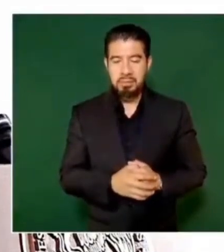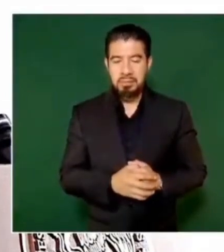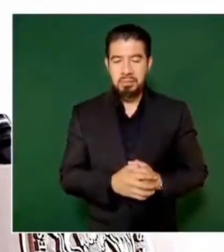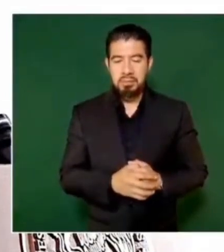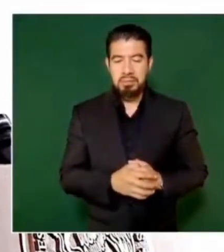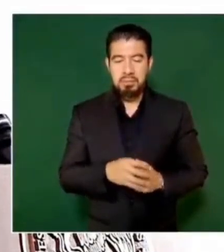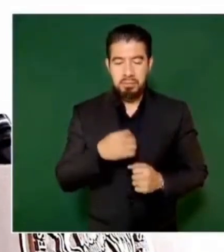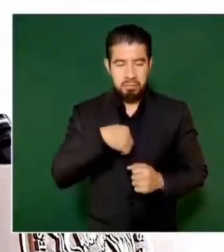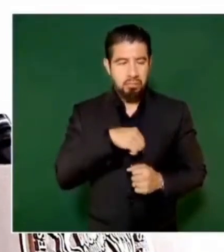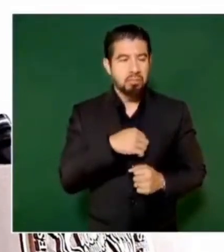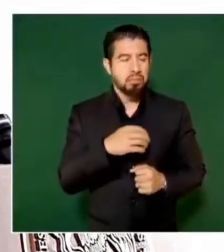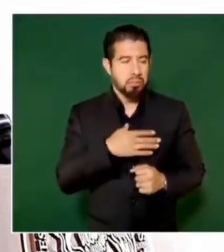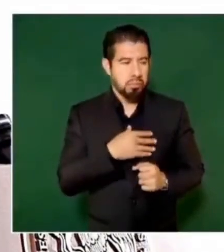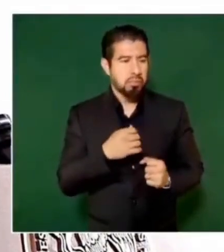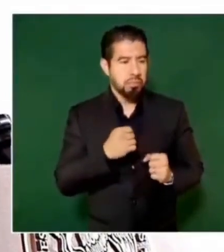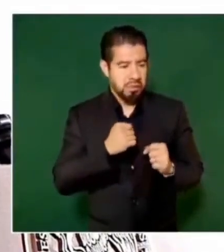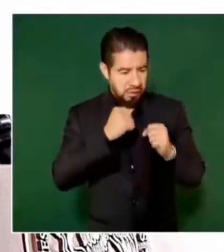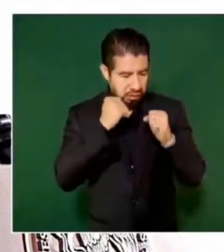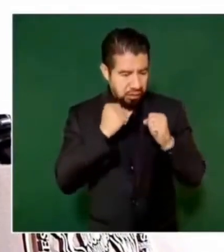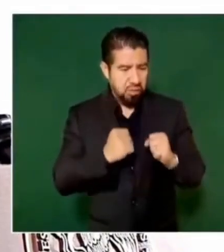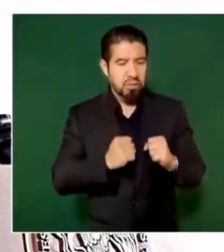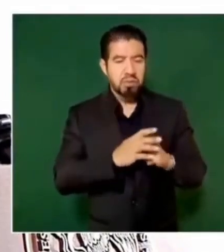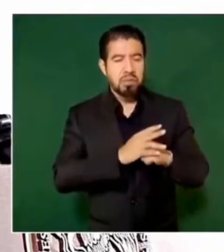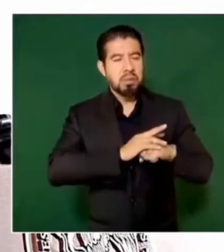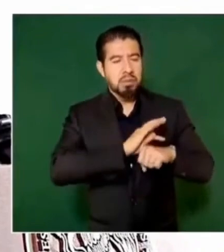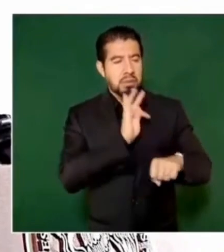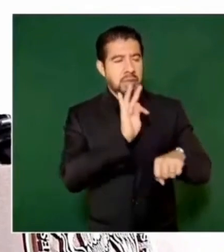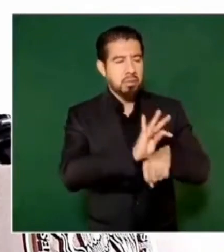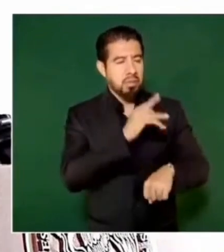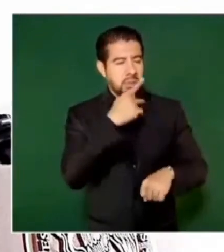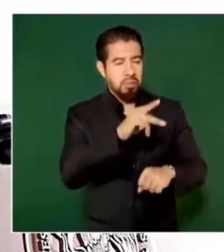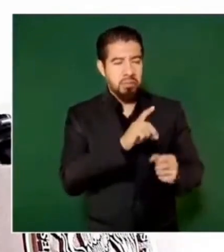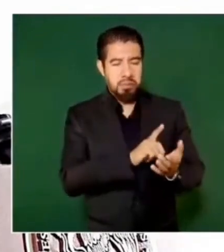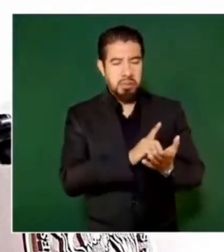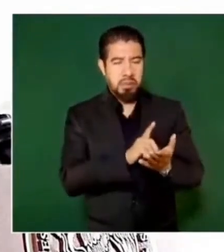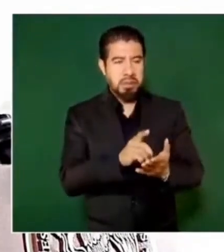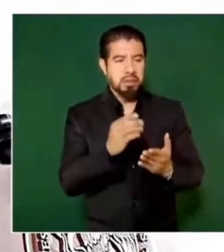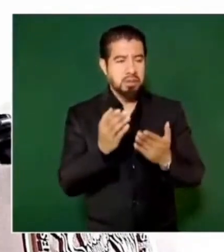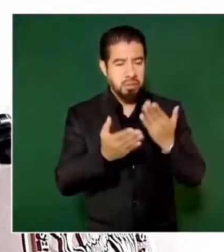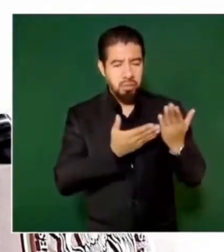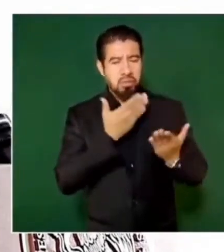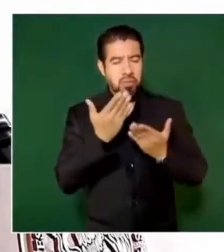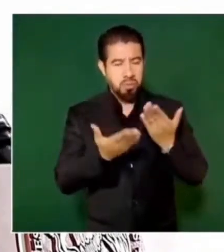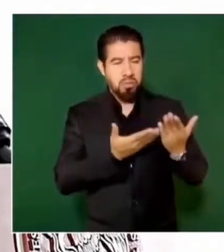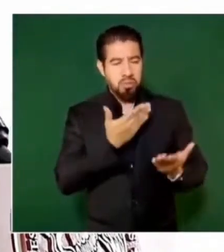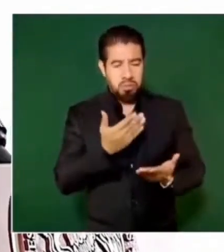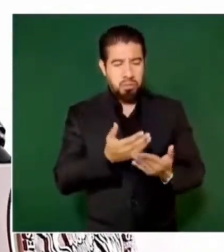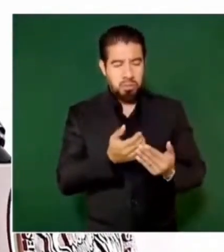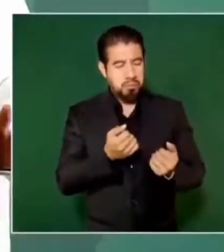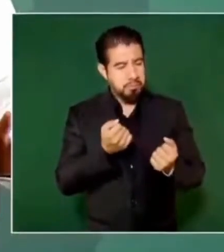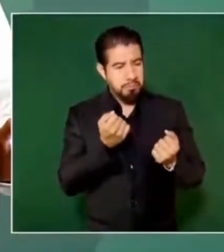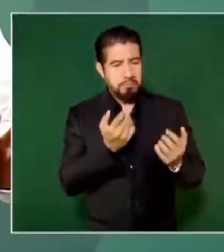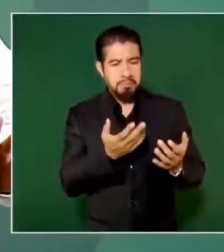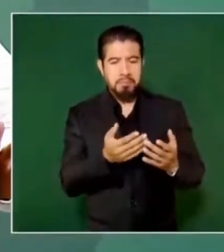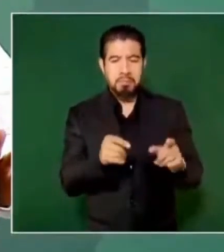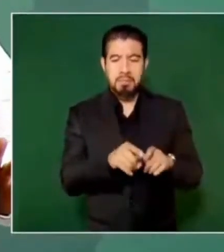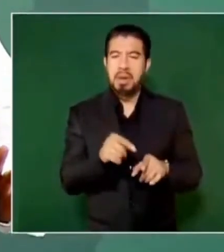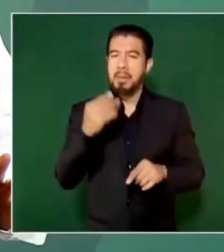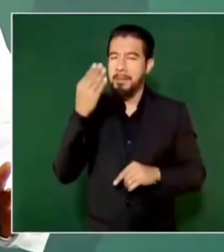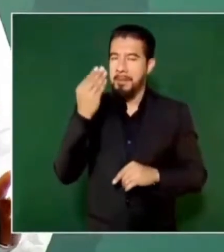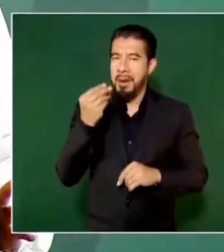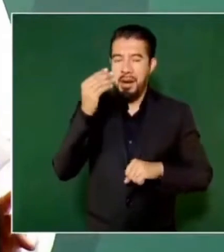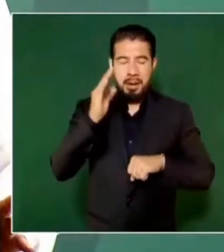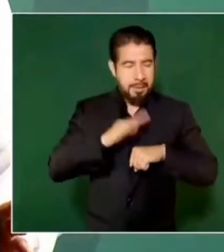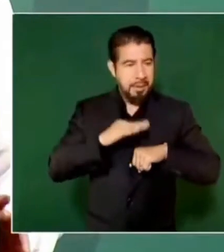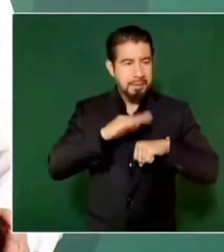garantizar el derecho al estudio, vamos a entregar más becas,